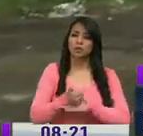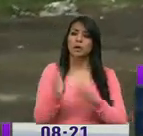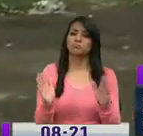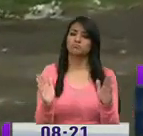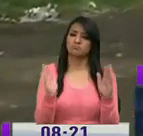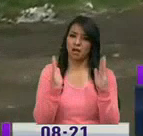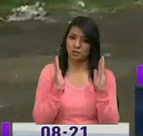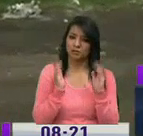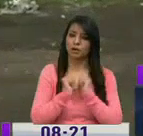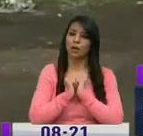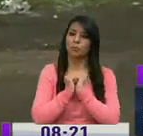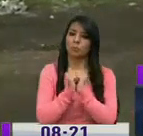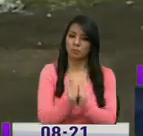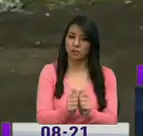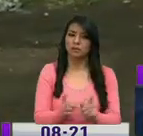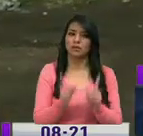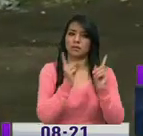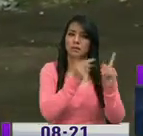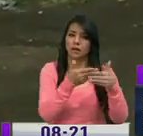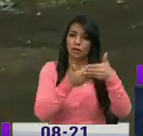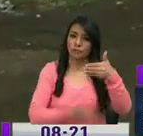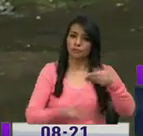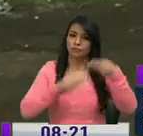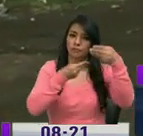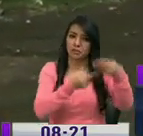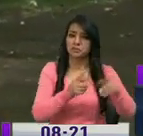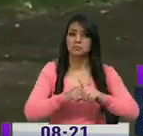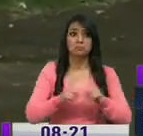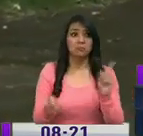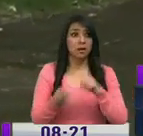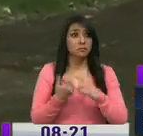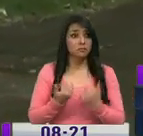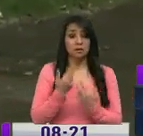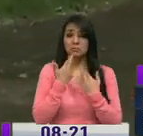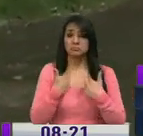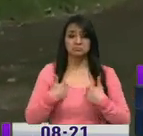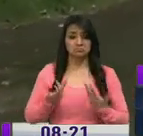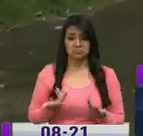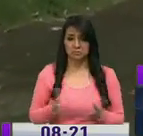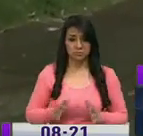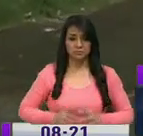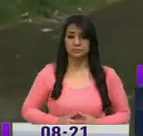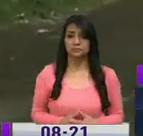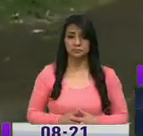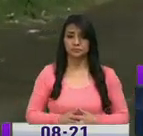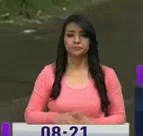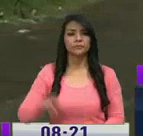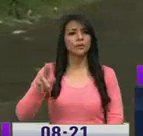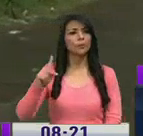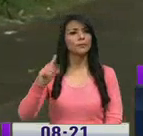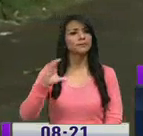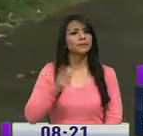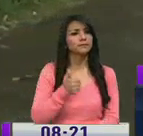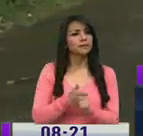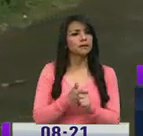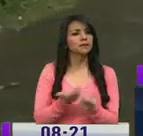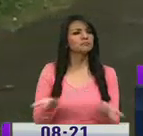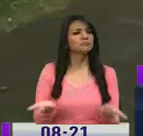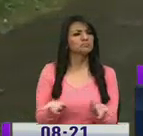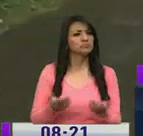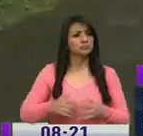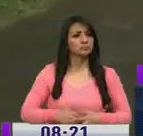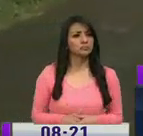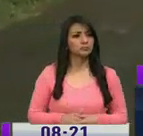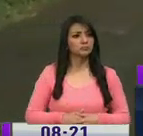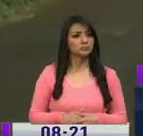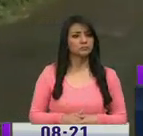donde a dejar el oficio al coronel Ogroño, pero no hemos tenido el resultado del coronel. ¿El UPC más cercano dónde está? En